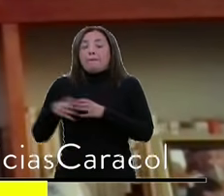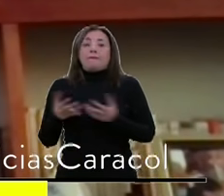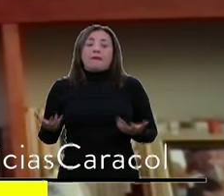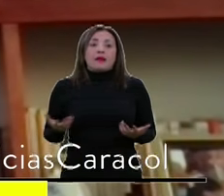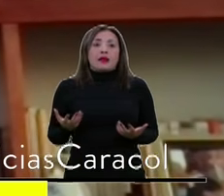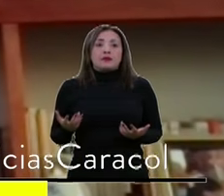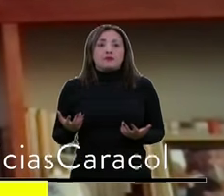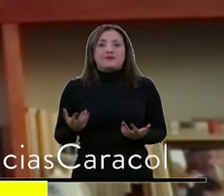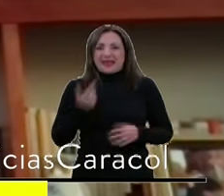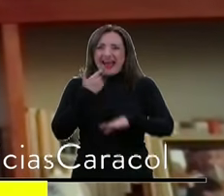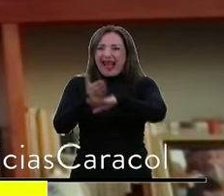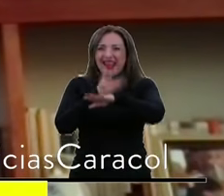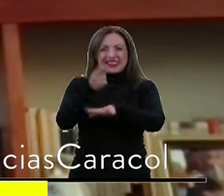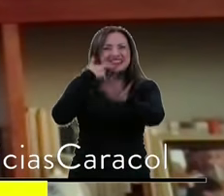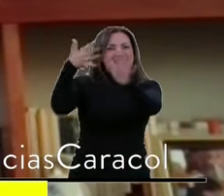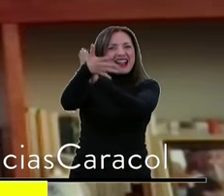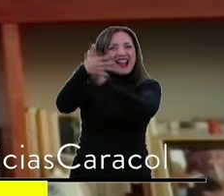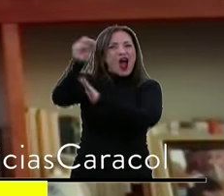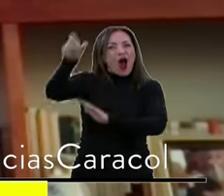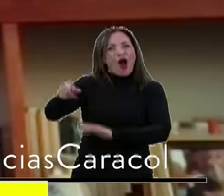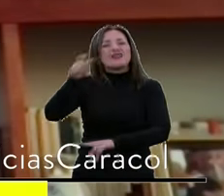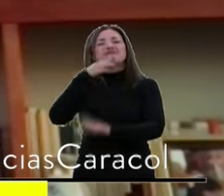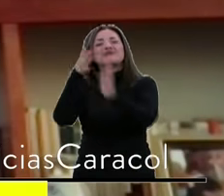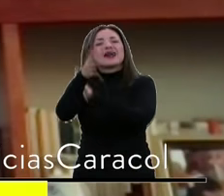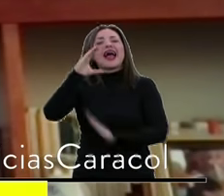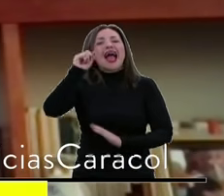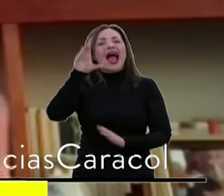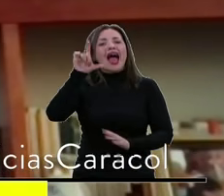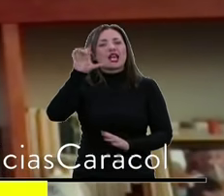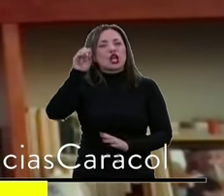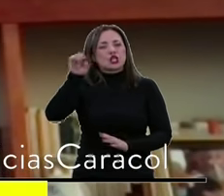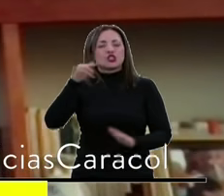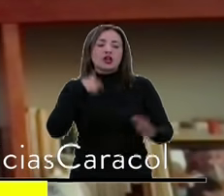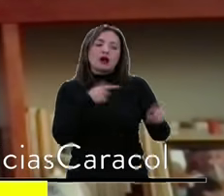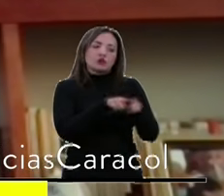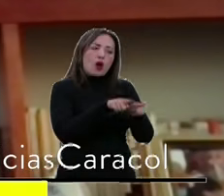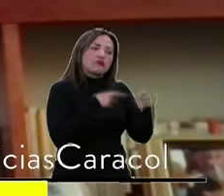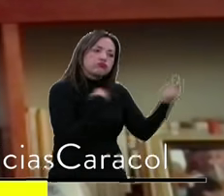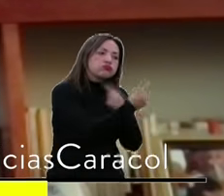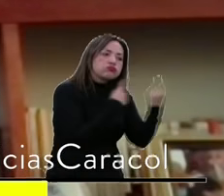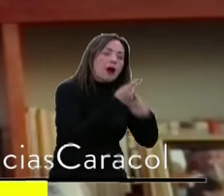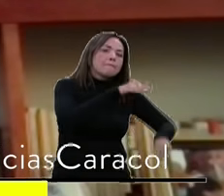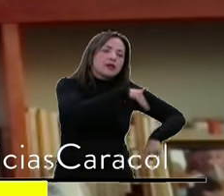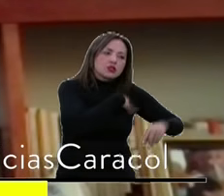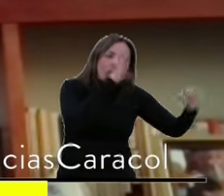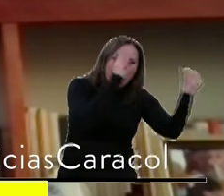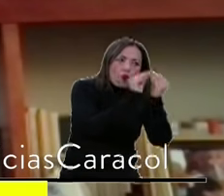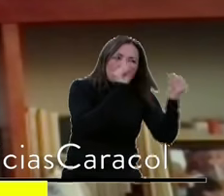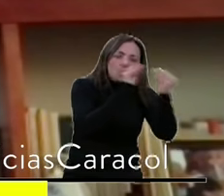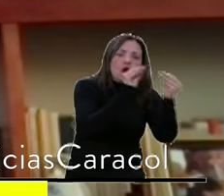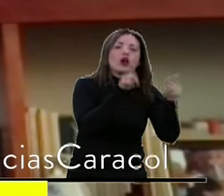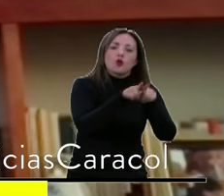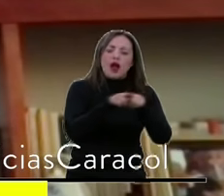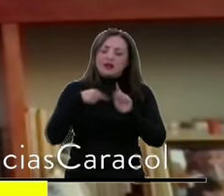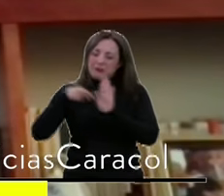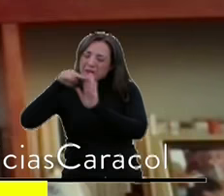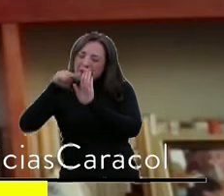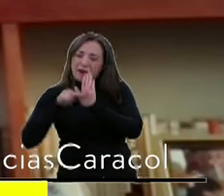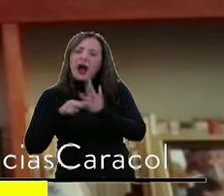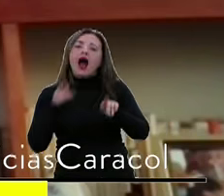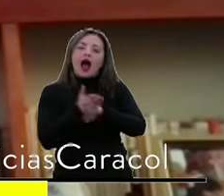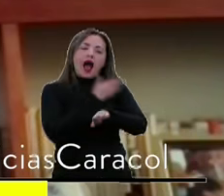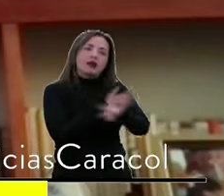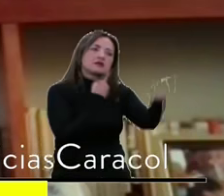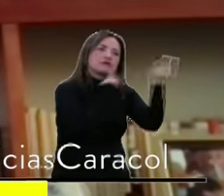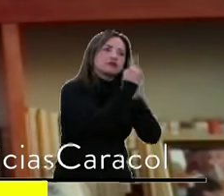los señalaba carlos cuando tenemos una gran coordinación con el ministerio de salud y revisamos las medidas esta fue una medida también dialogada con el gobierno